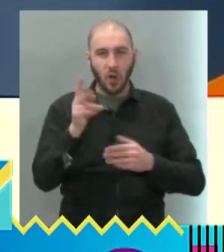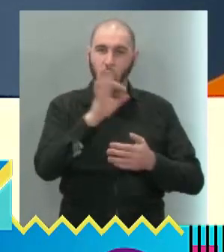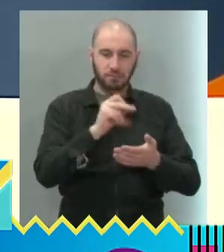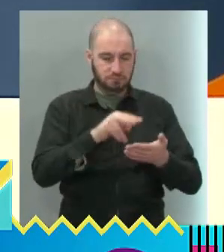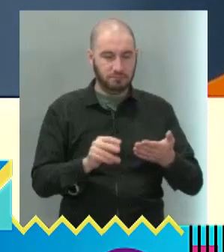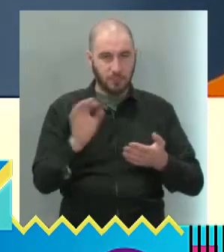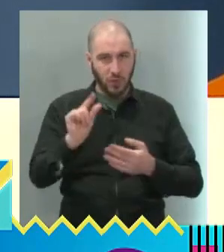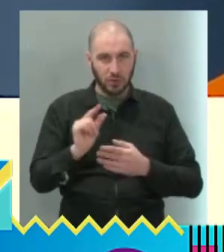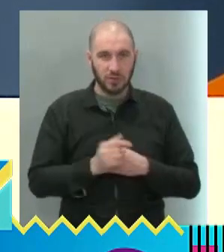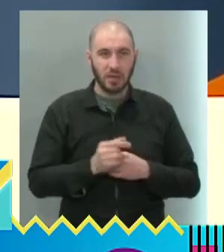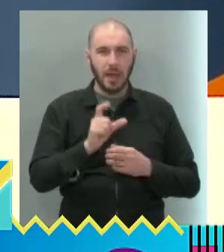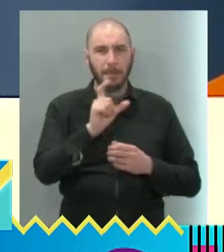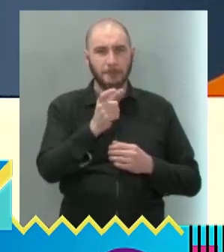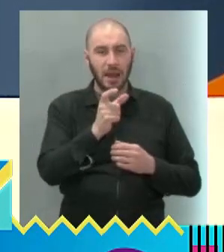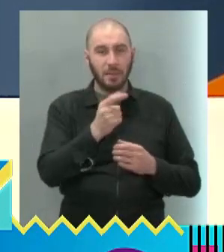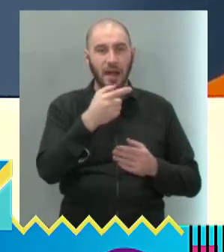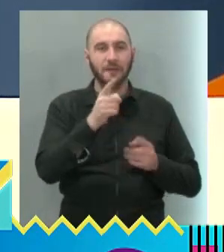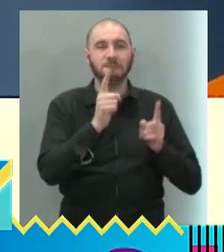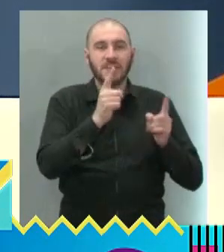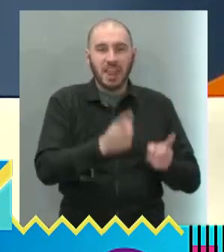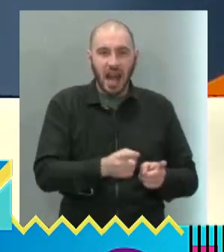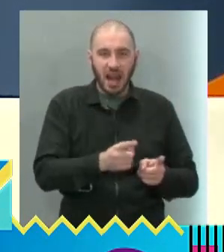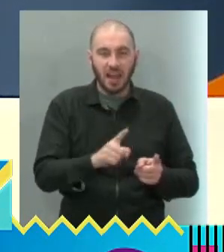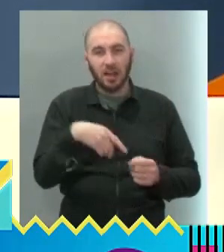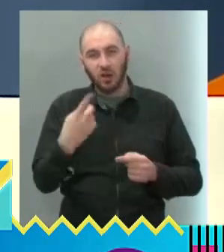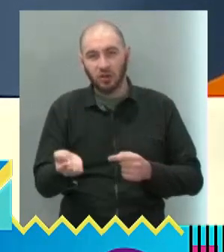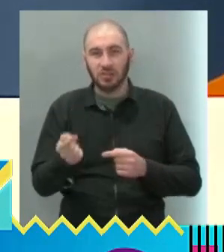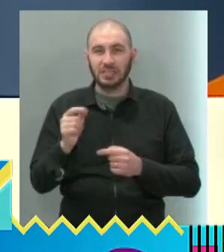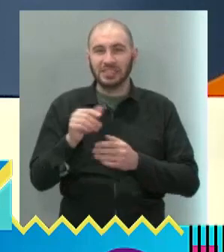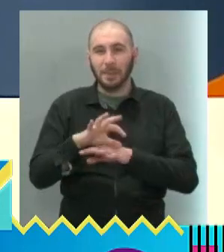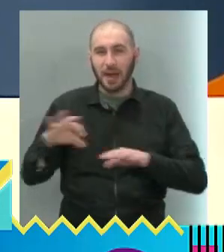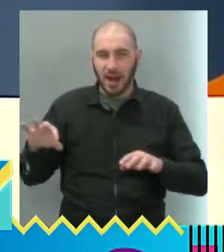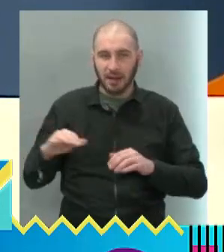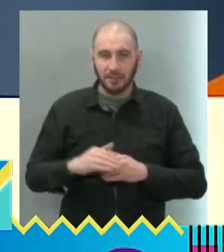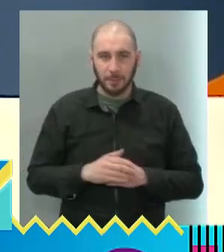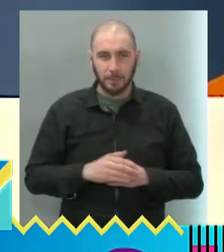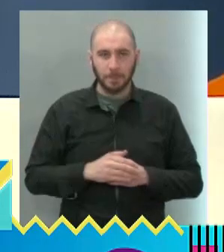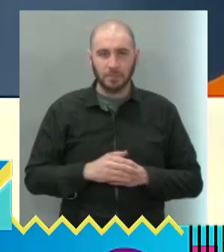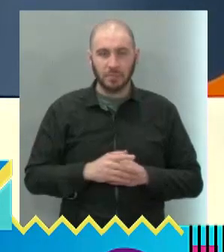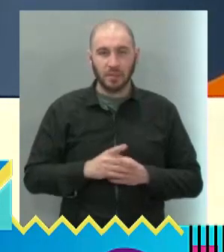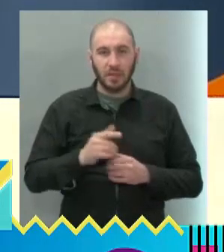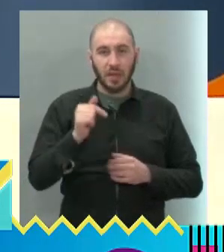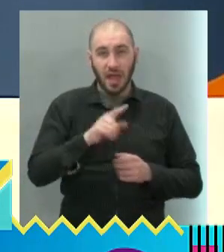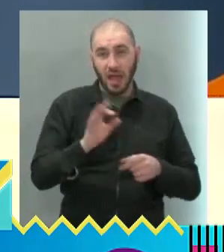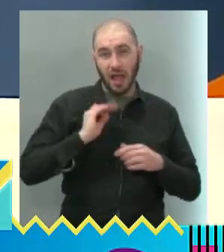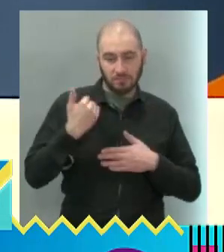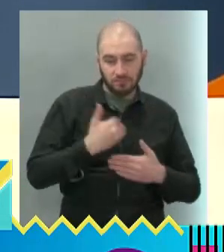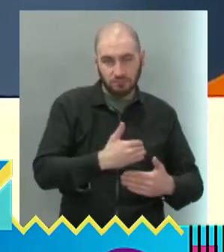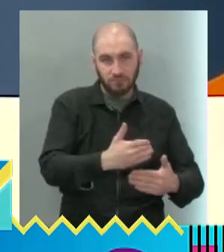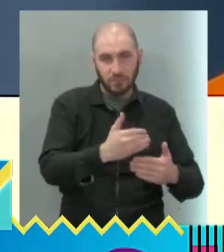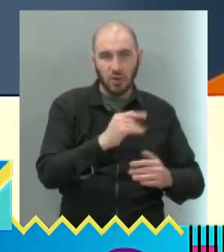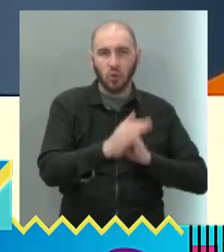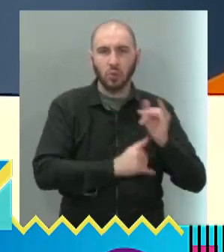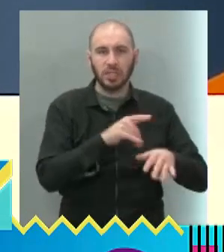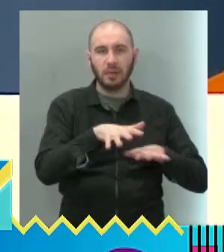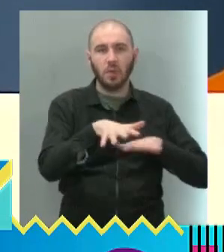tanta historia. Uno es el concepto de fidelismo y el otro es el concepto de separatismo. Es decir, en esos primeros años uno habla